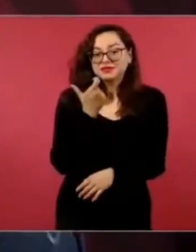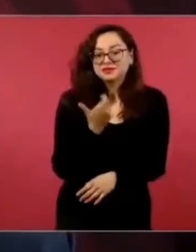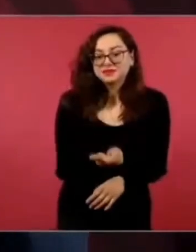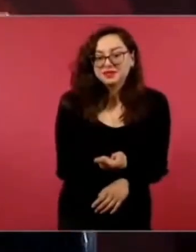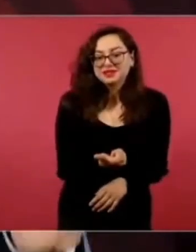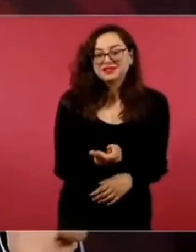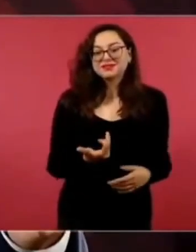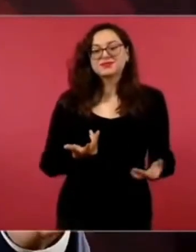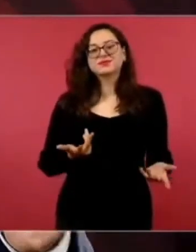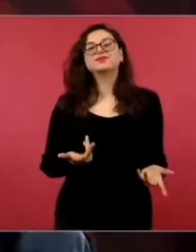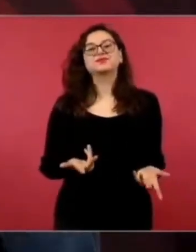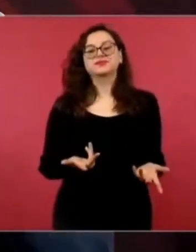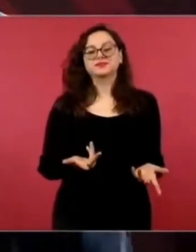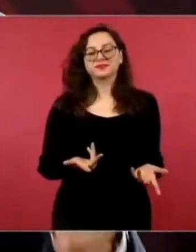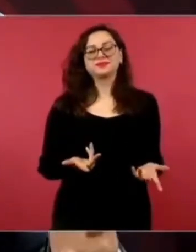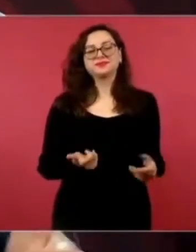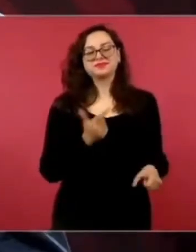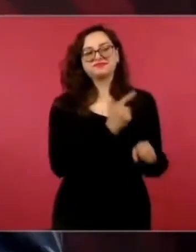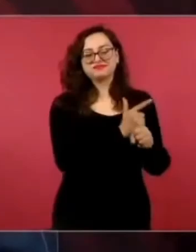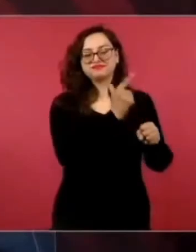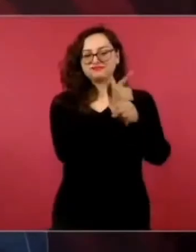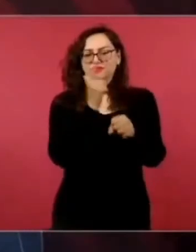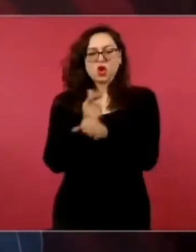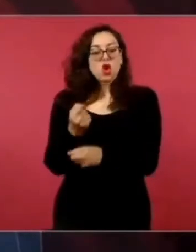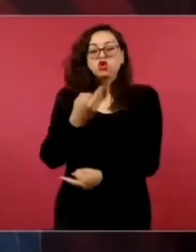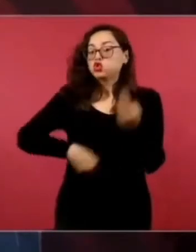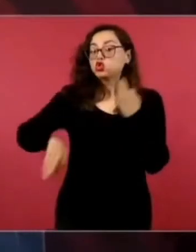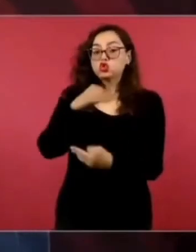Todo está mal y además